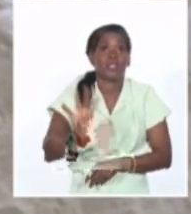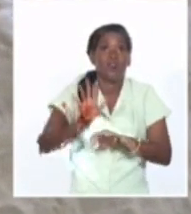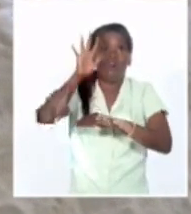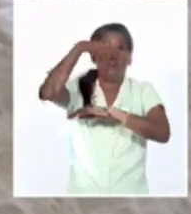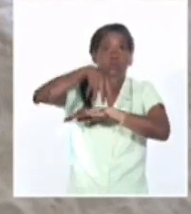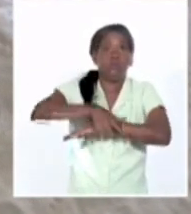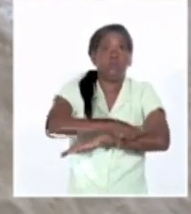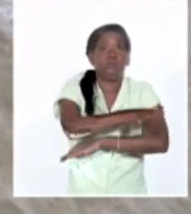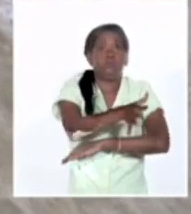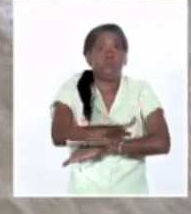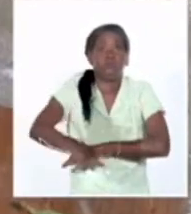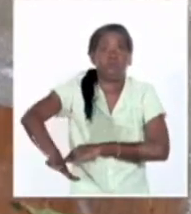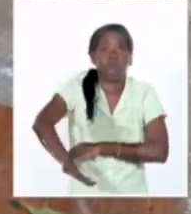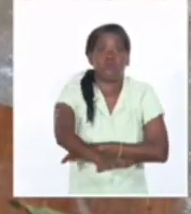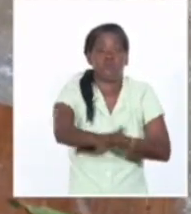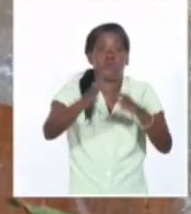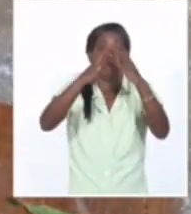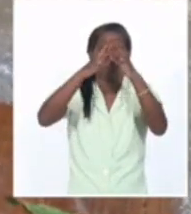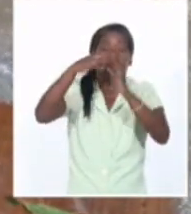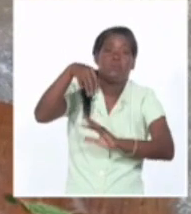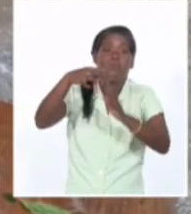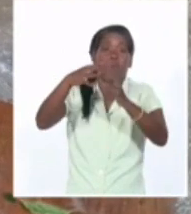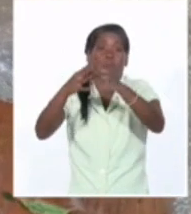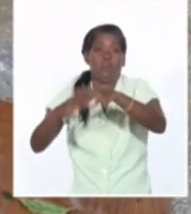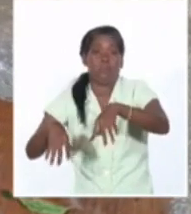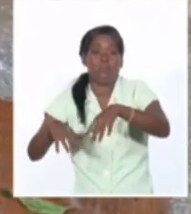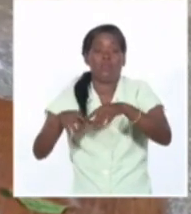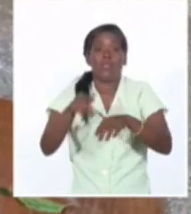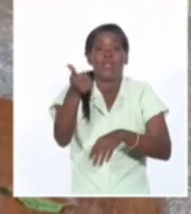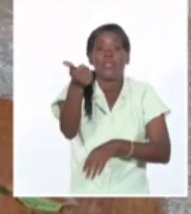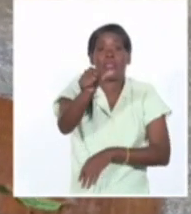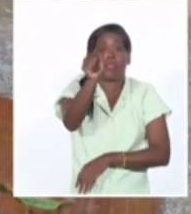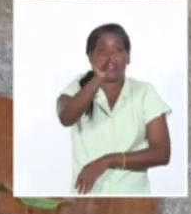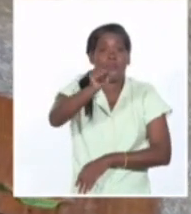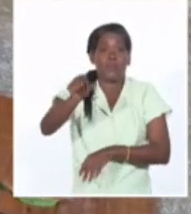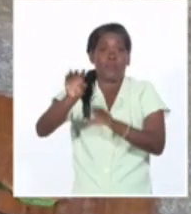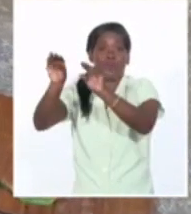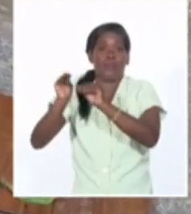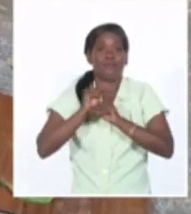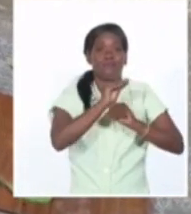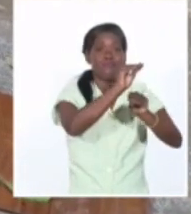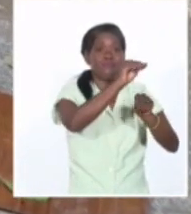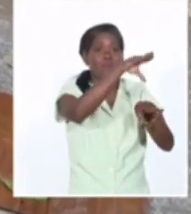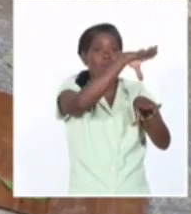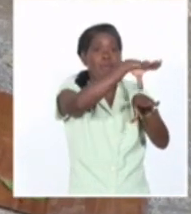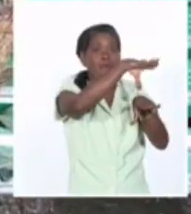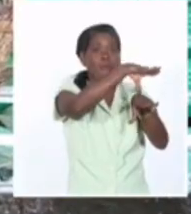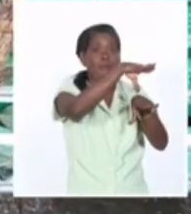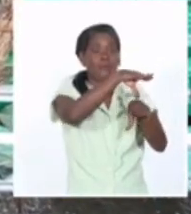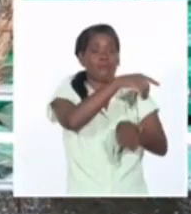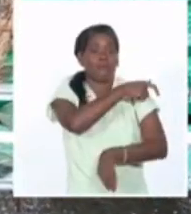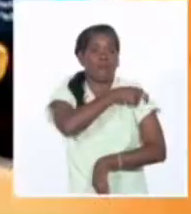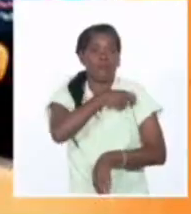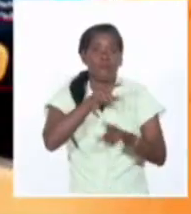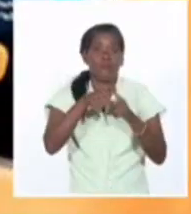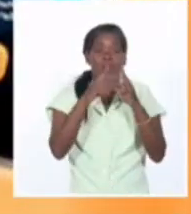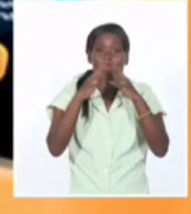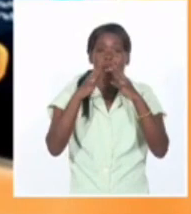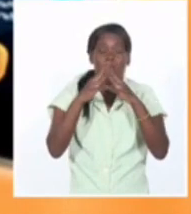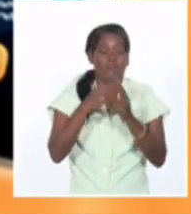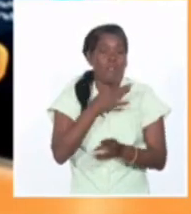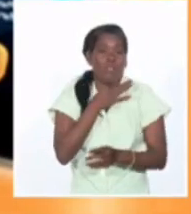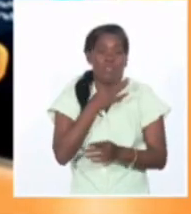y como consecuencia de ello unas 10 personas fueron puestas en lugares seguros por fuerzas de rescate y salvamento. En